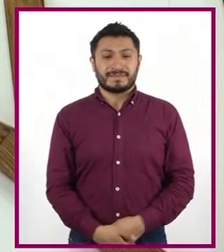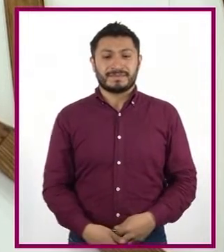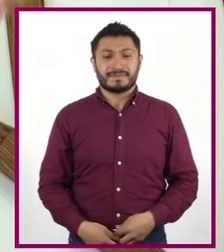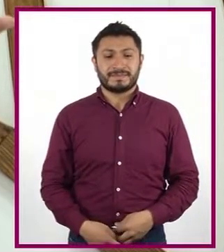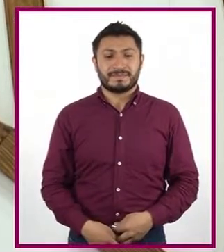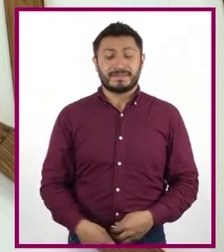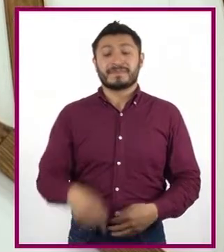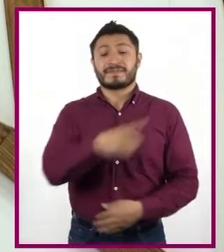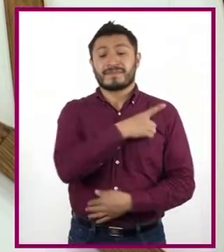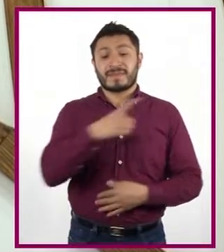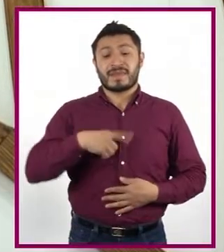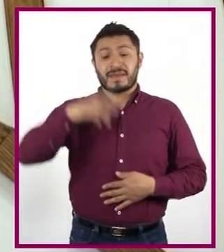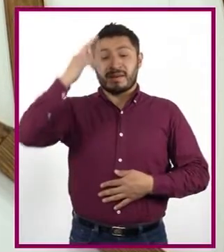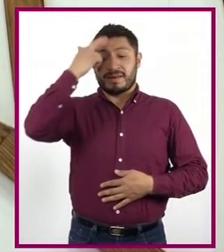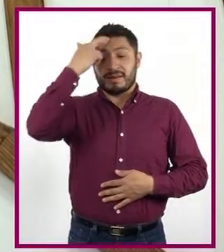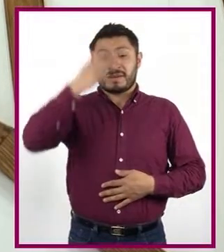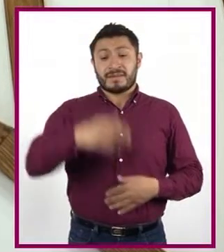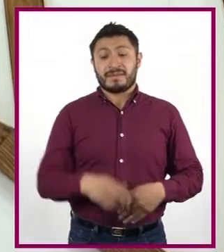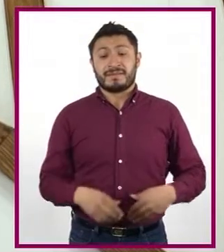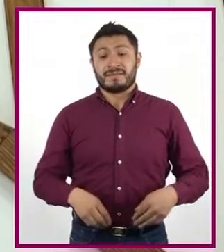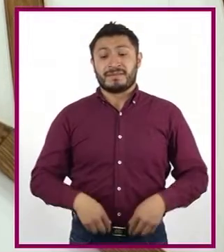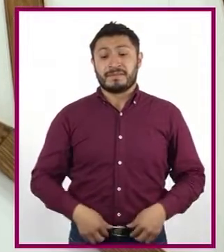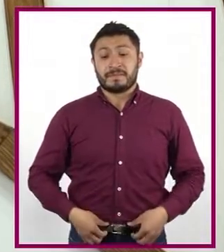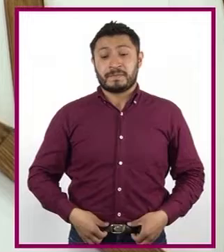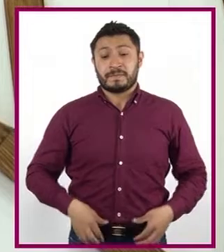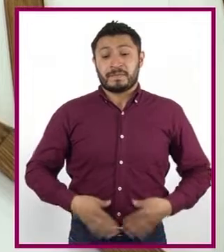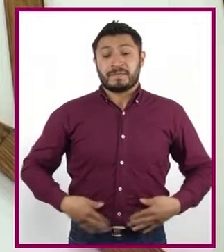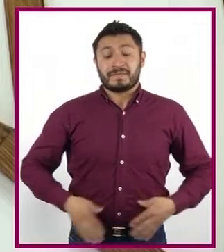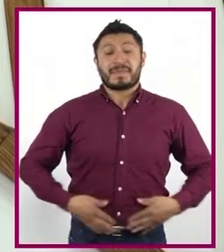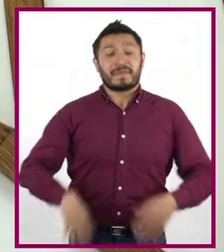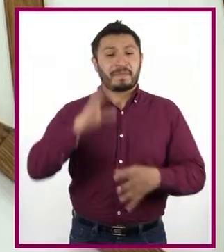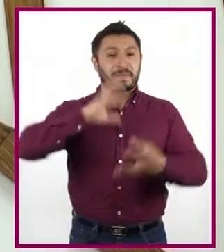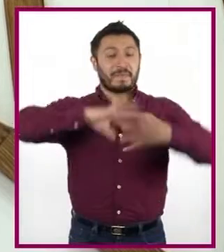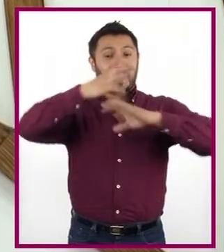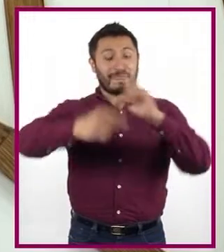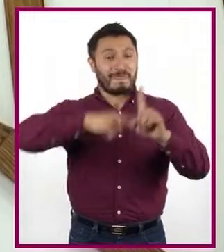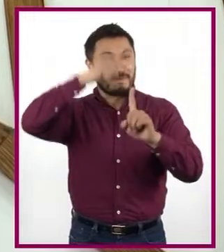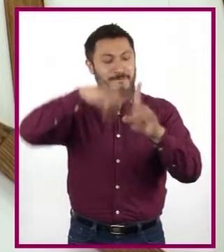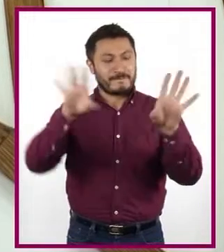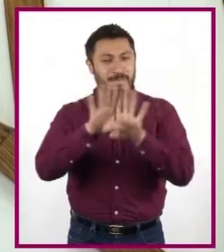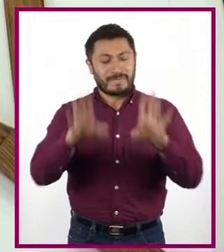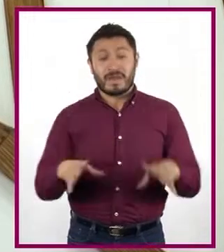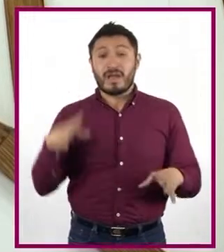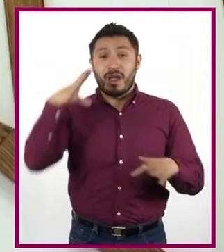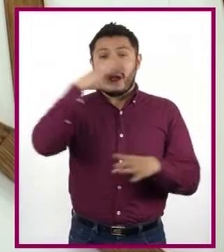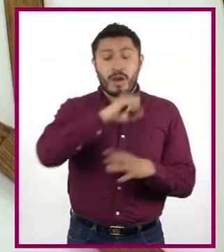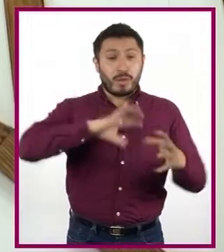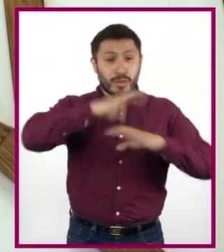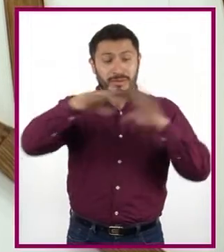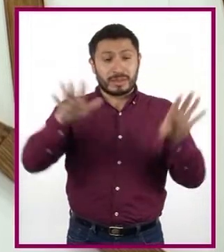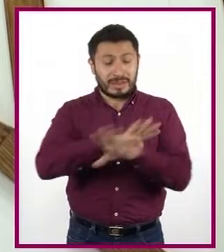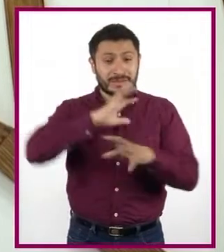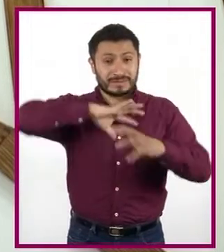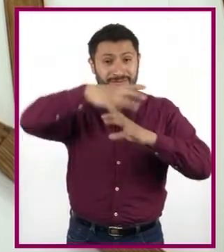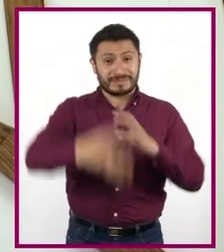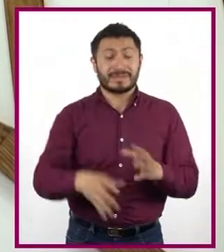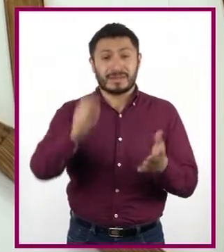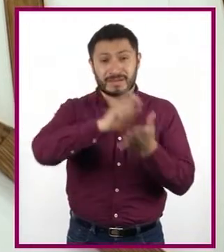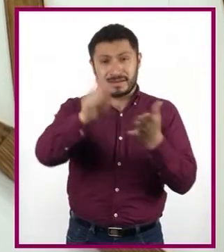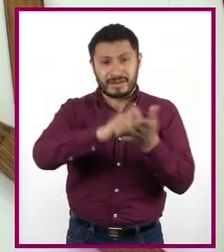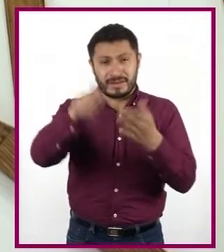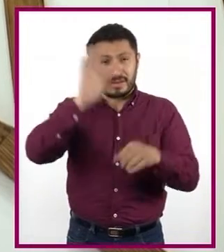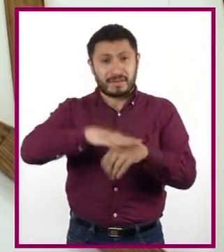Y hay que tener en cuenta que el calentamiento global deriva en un cambio climático. Hagan anotaciones sobre lo